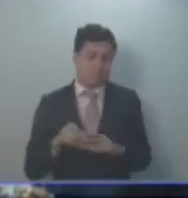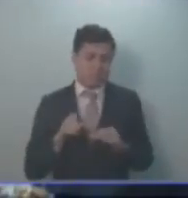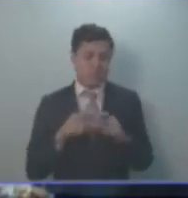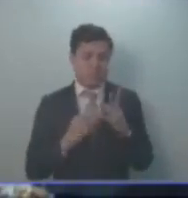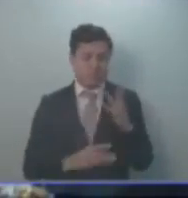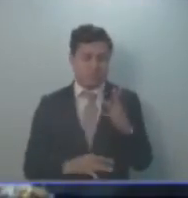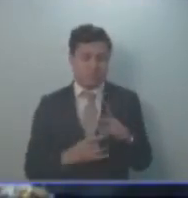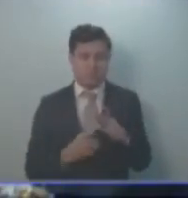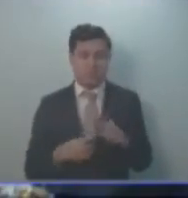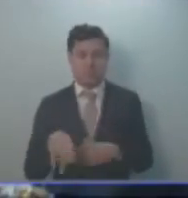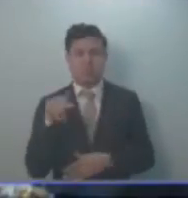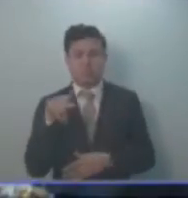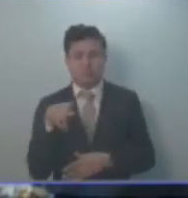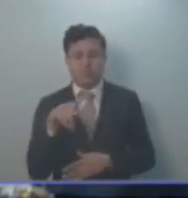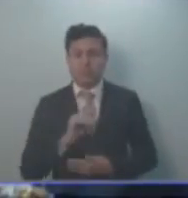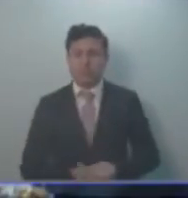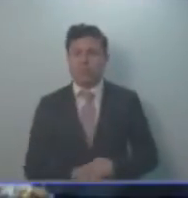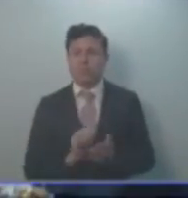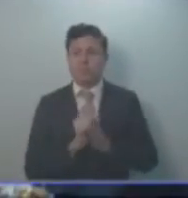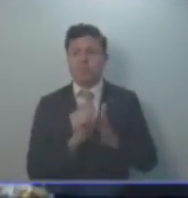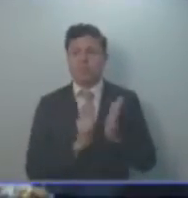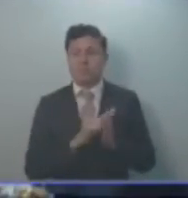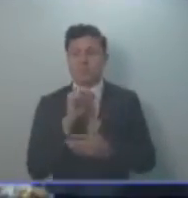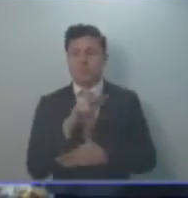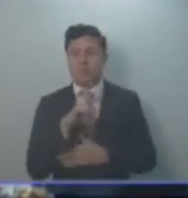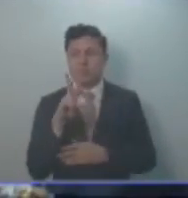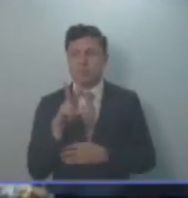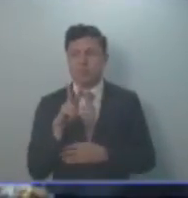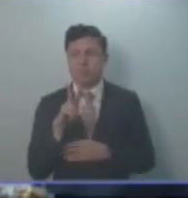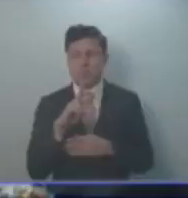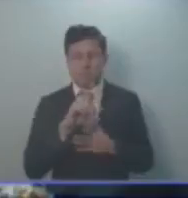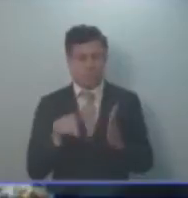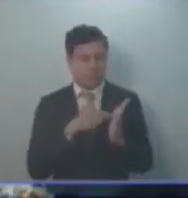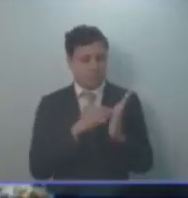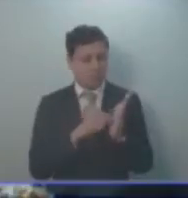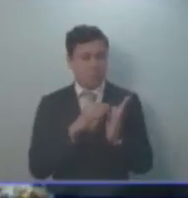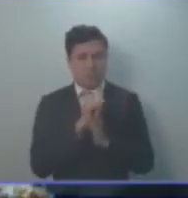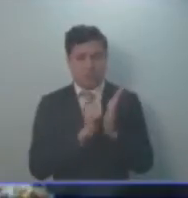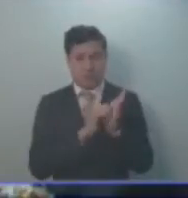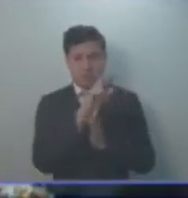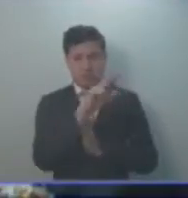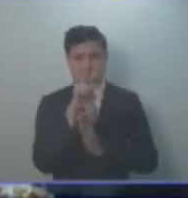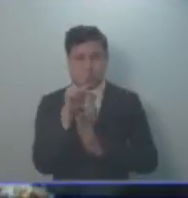literal P al artículo 32 de la siguiente manera.